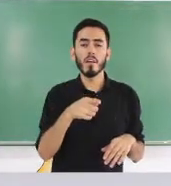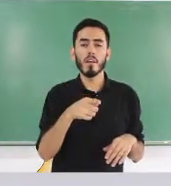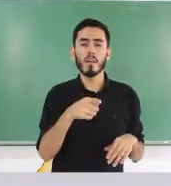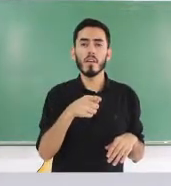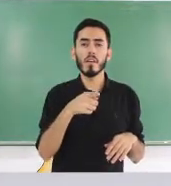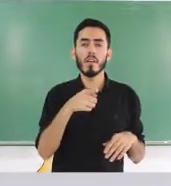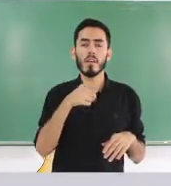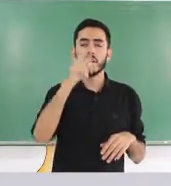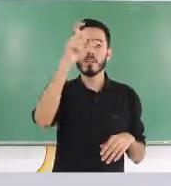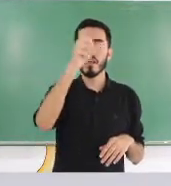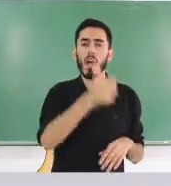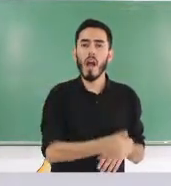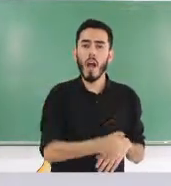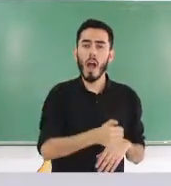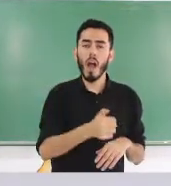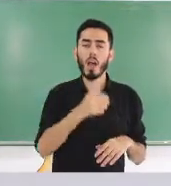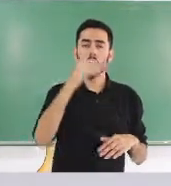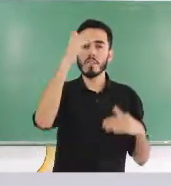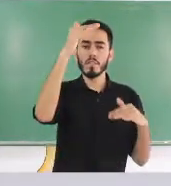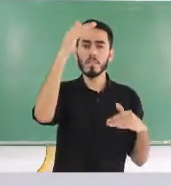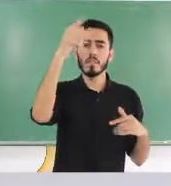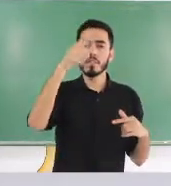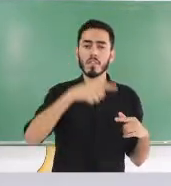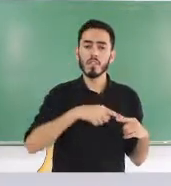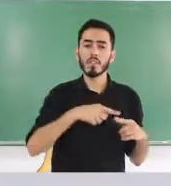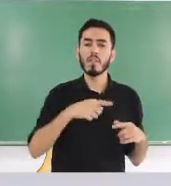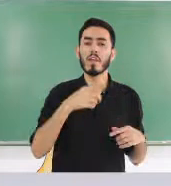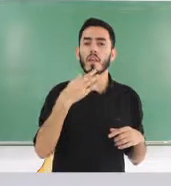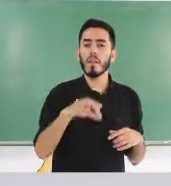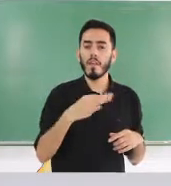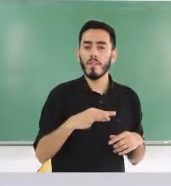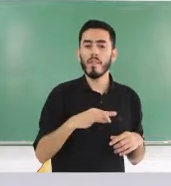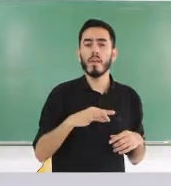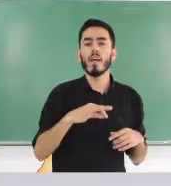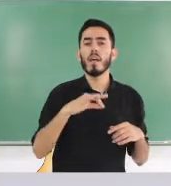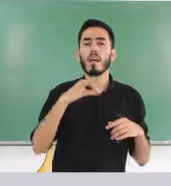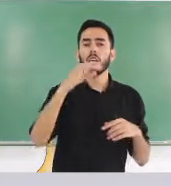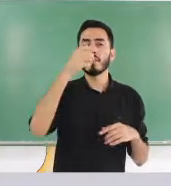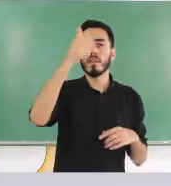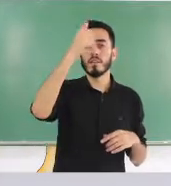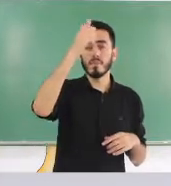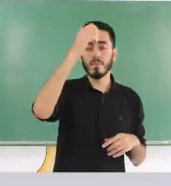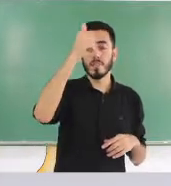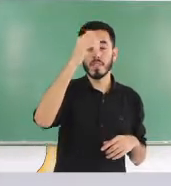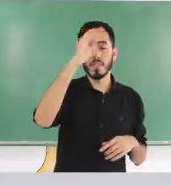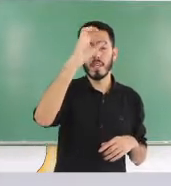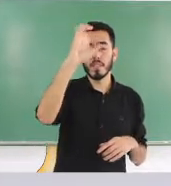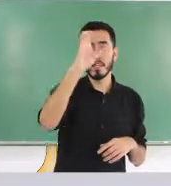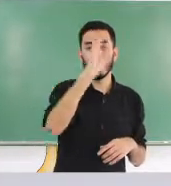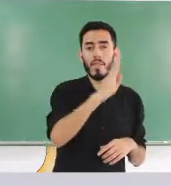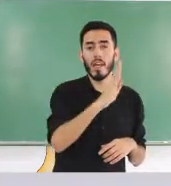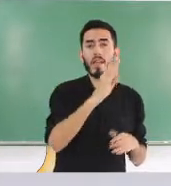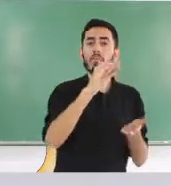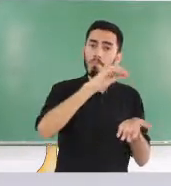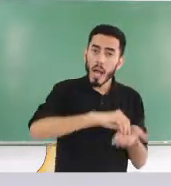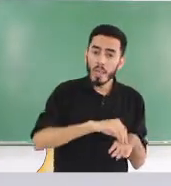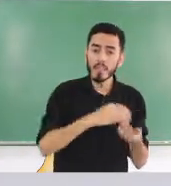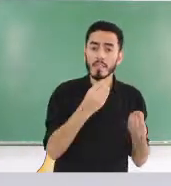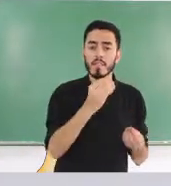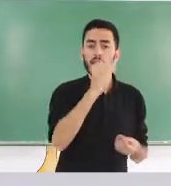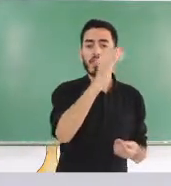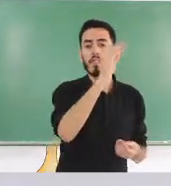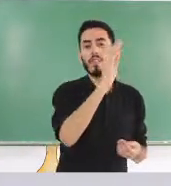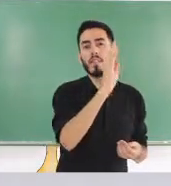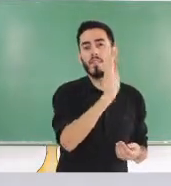vamos a tener que unir el segmento CB con el segmento BA. Por lo tanto, vamos a tener que sumar ambas medidas.